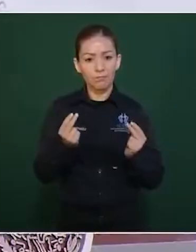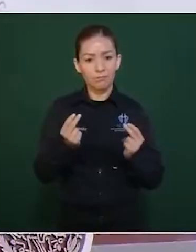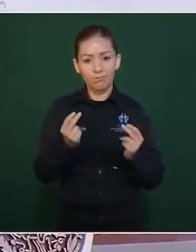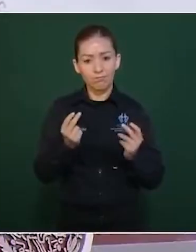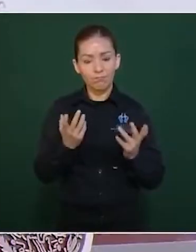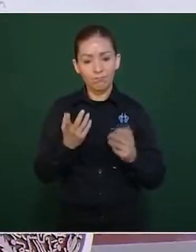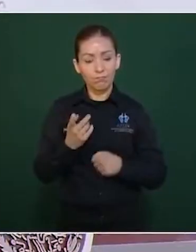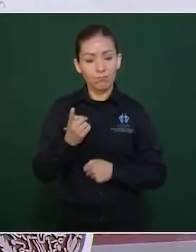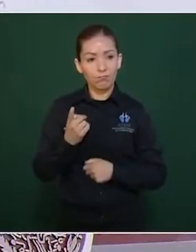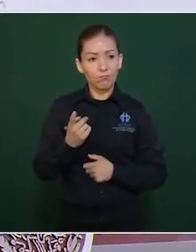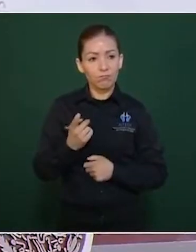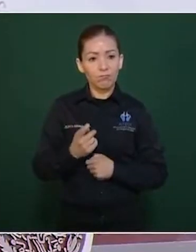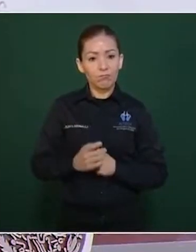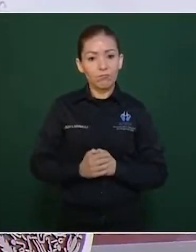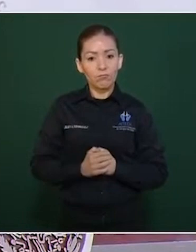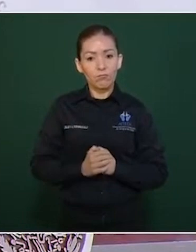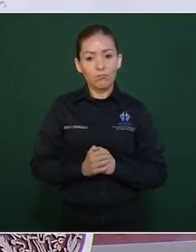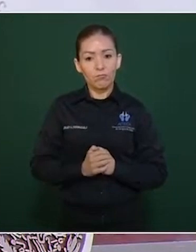a un elefante